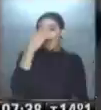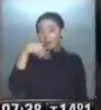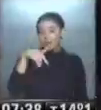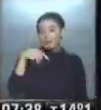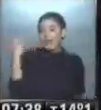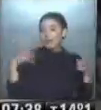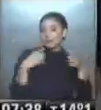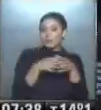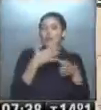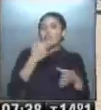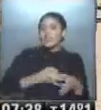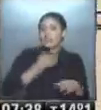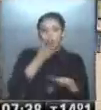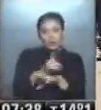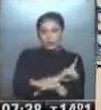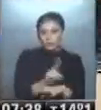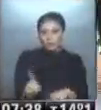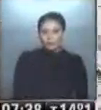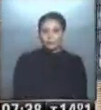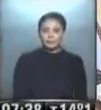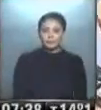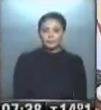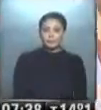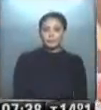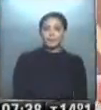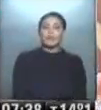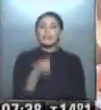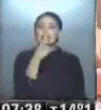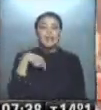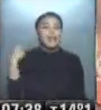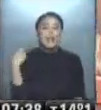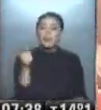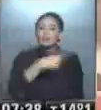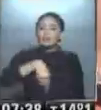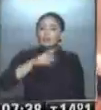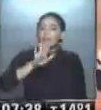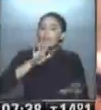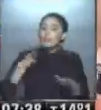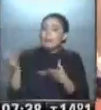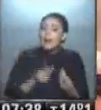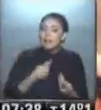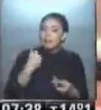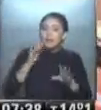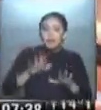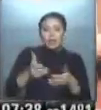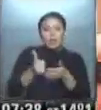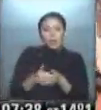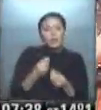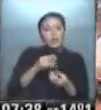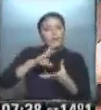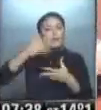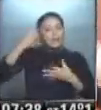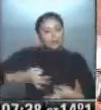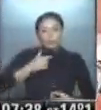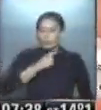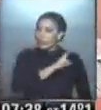la frontera. Si la Asamblea Ambiental Ciudadana, quienes me pidieron que los acompañe, no puede cruzar al Uruguay por las medidas de seguridad, yo